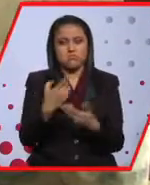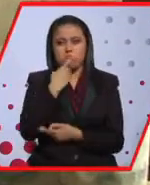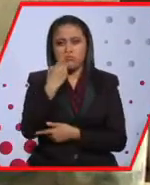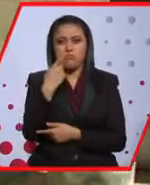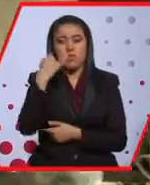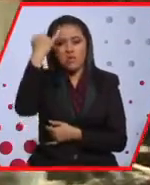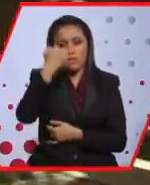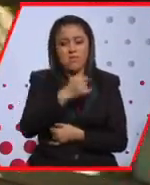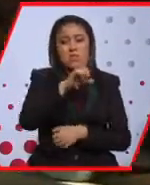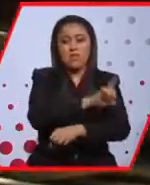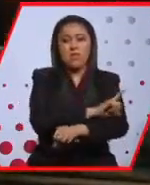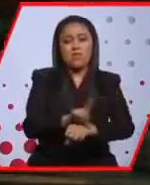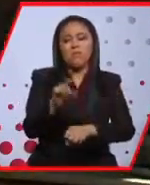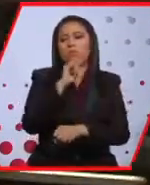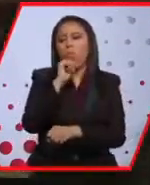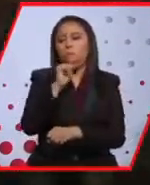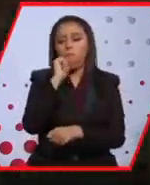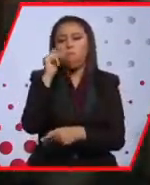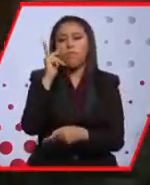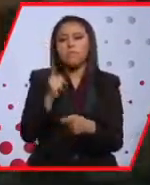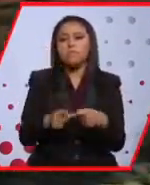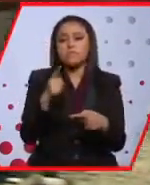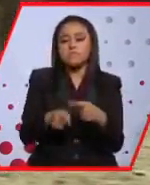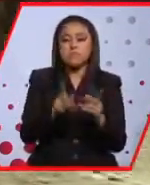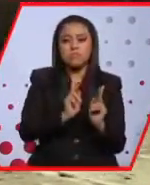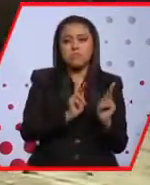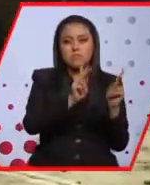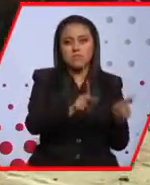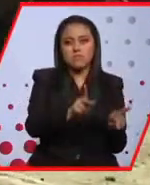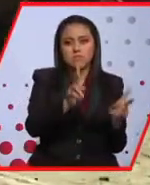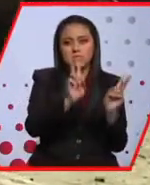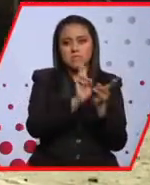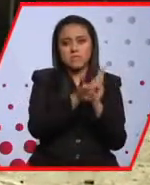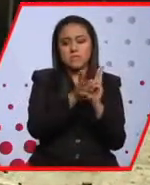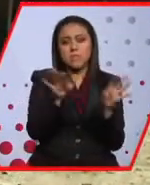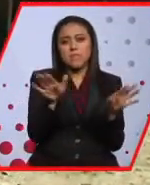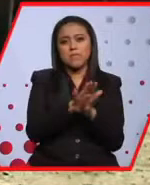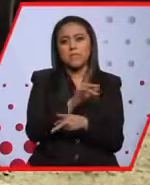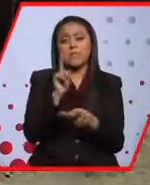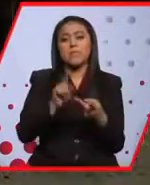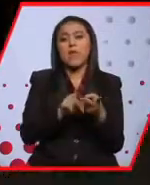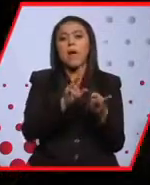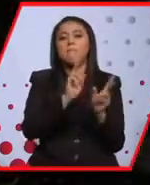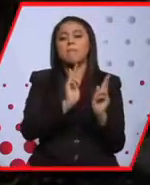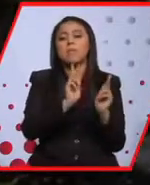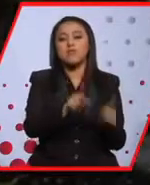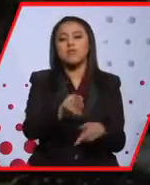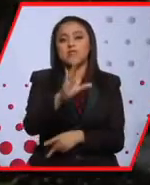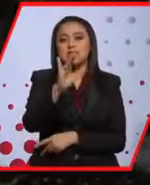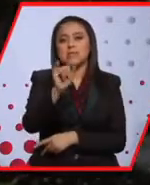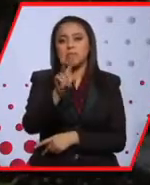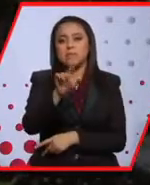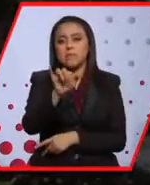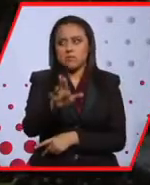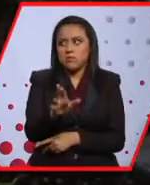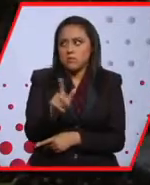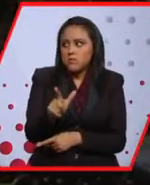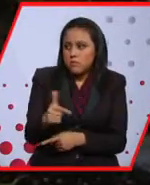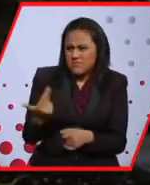jefa delegacional les informa que cambiaría el modo de panteón vecinal a panteón civil. En donde rompe con usos y